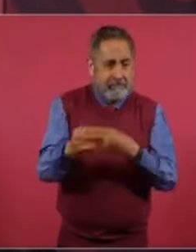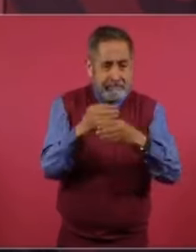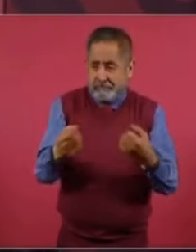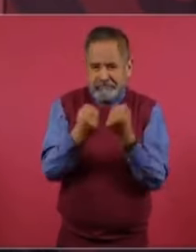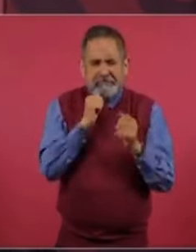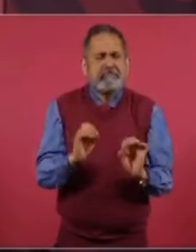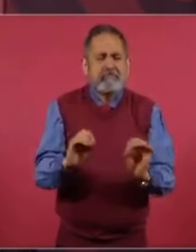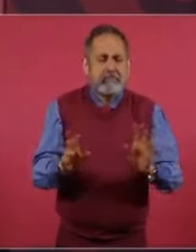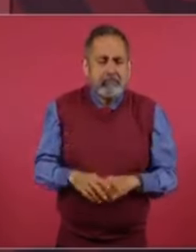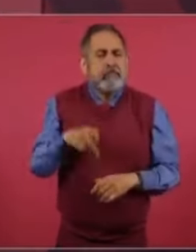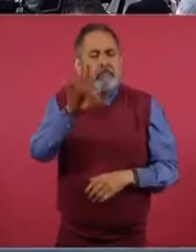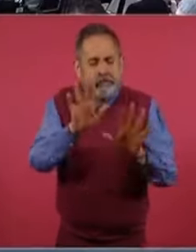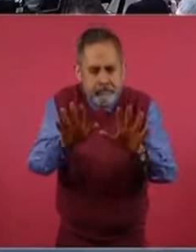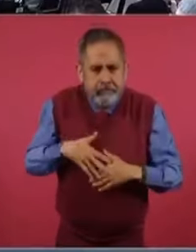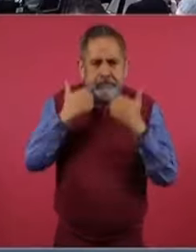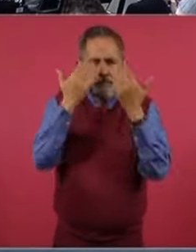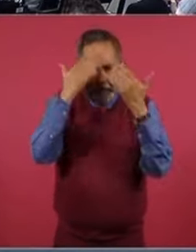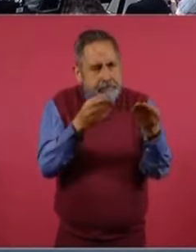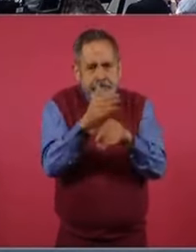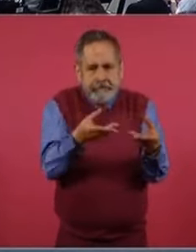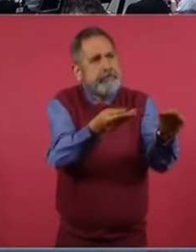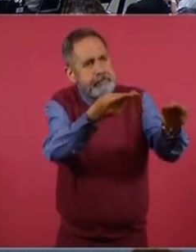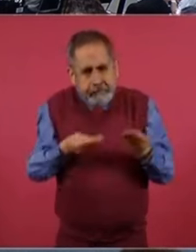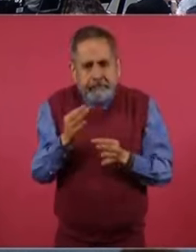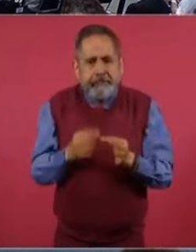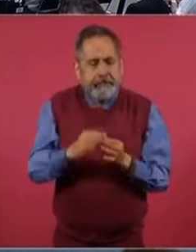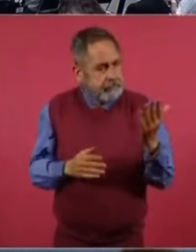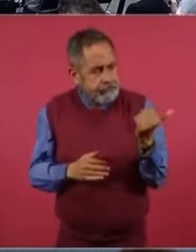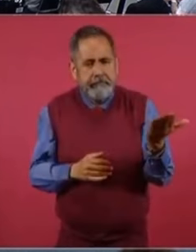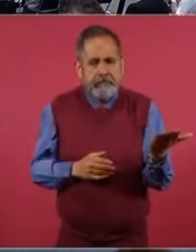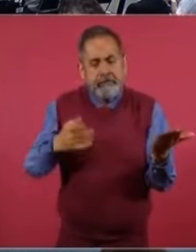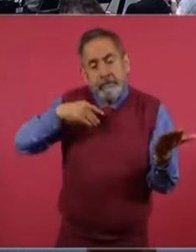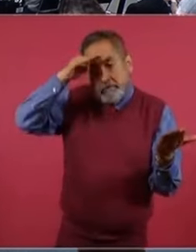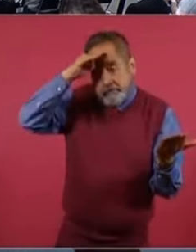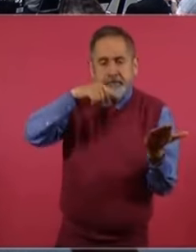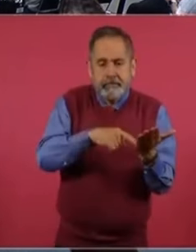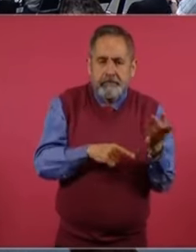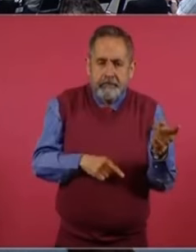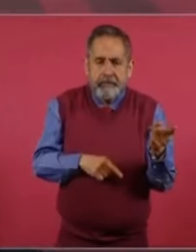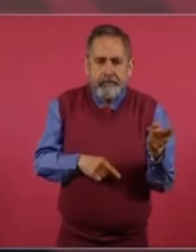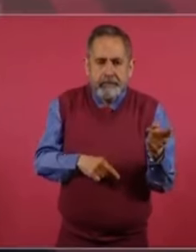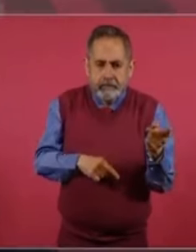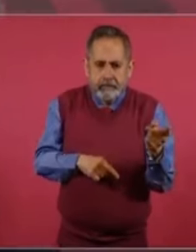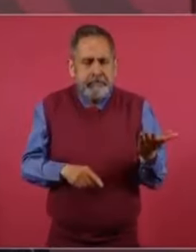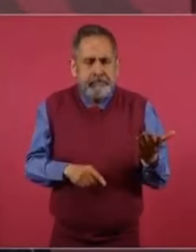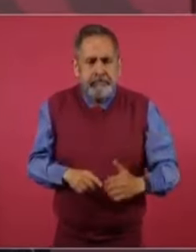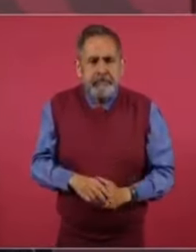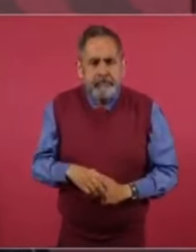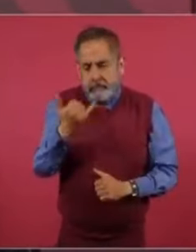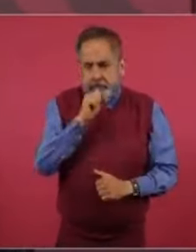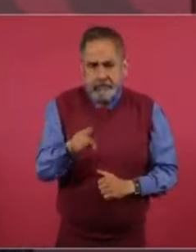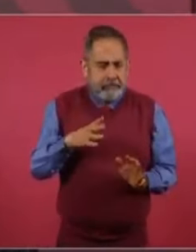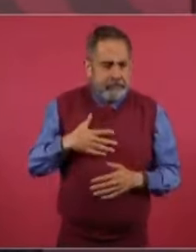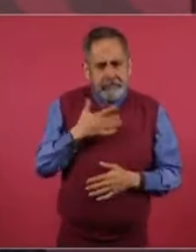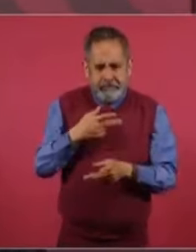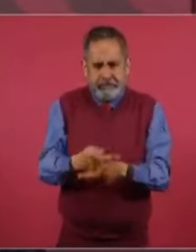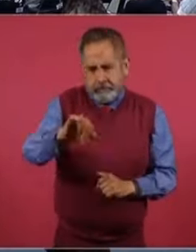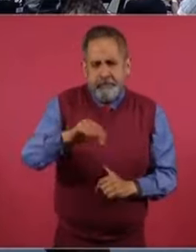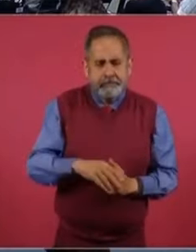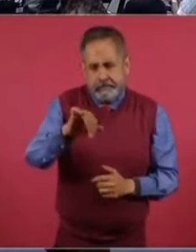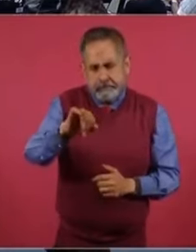Zambada. Pero queremos nosotros tener toda la información y pienso que la están recabando y pues hay que tener